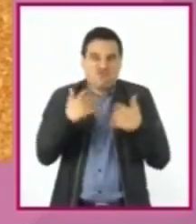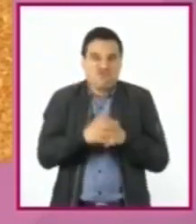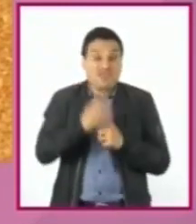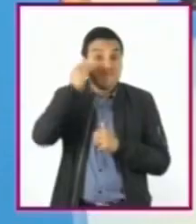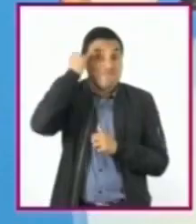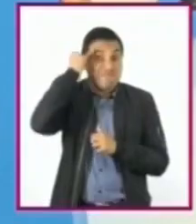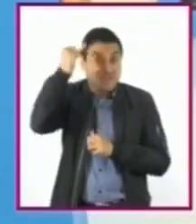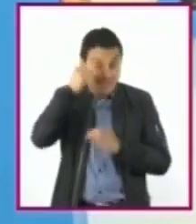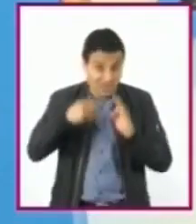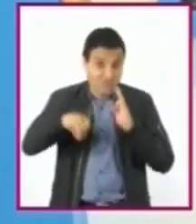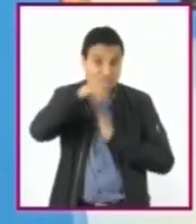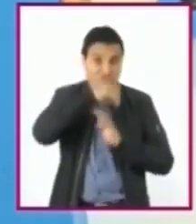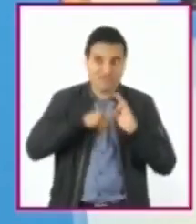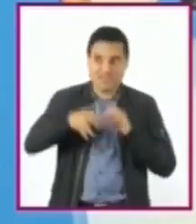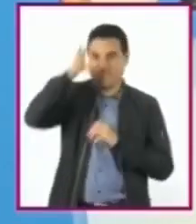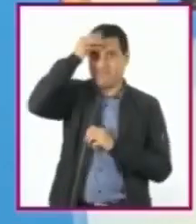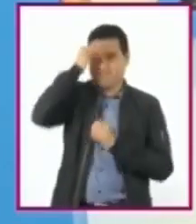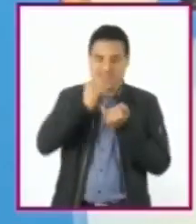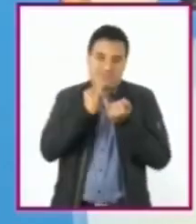ejemplo?